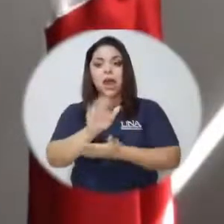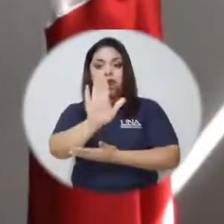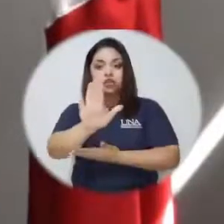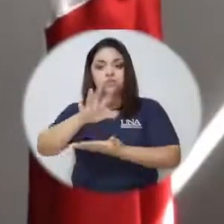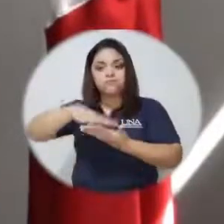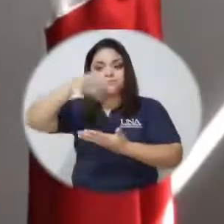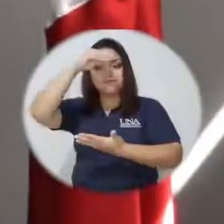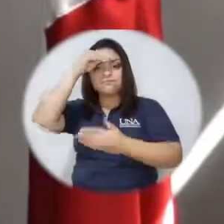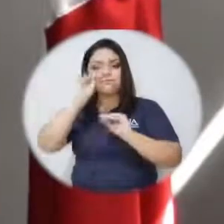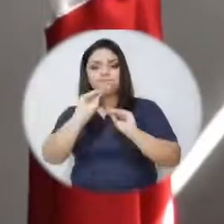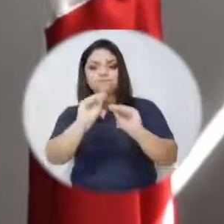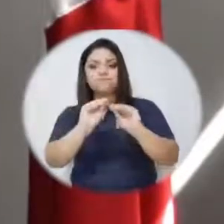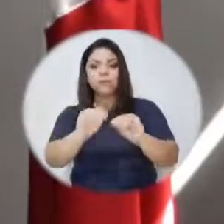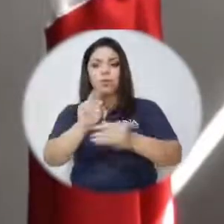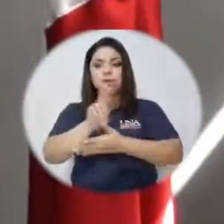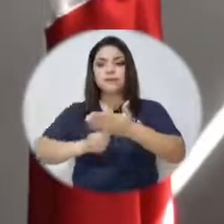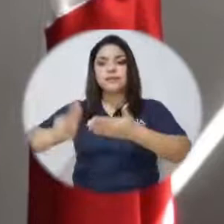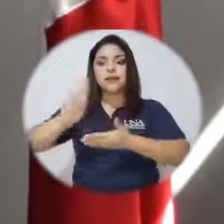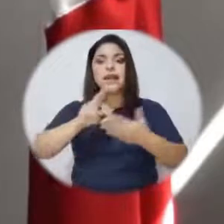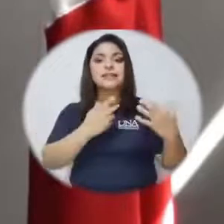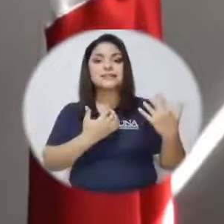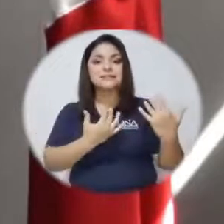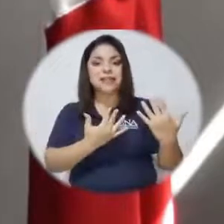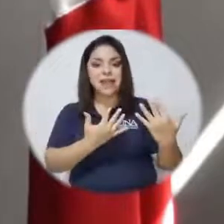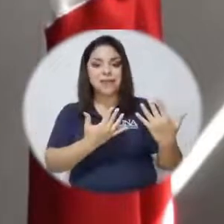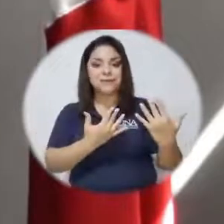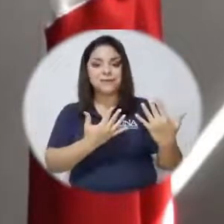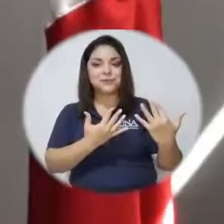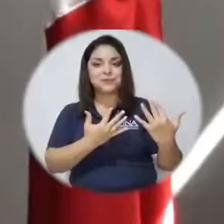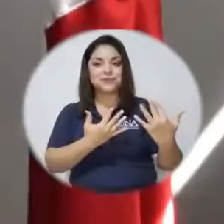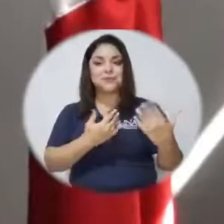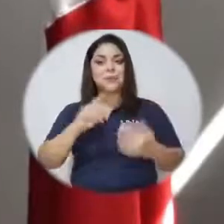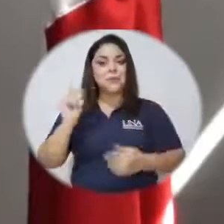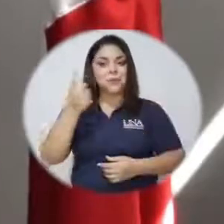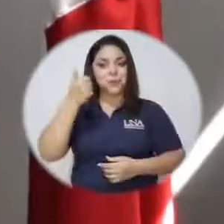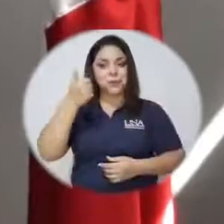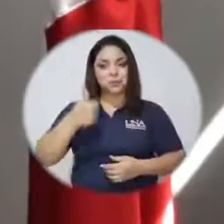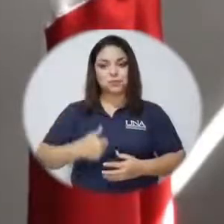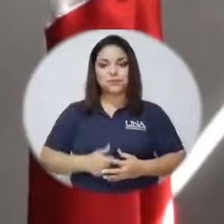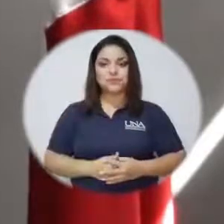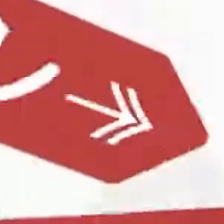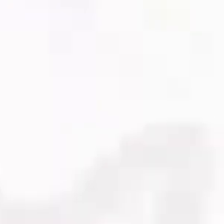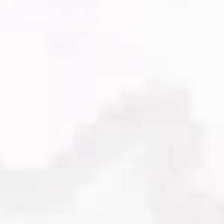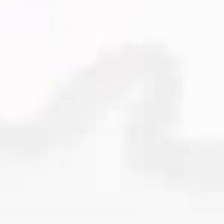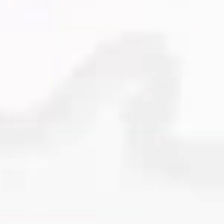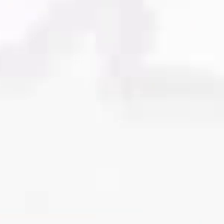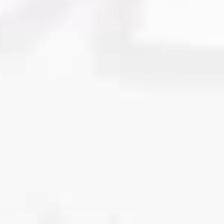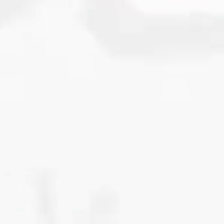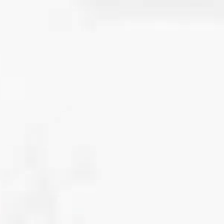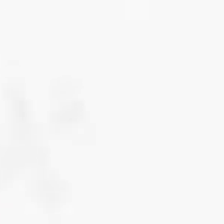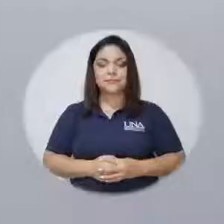formación universitaria. Las esperamos y los esperamos muy pronto.